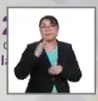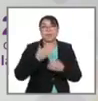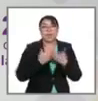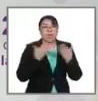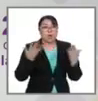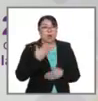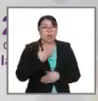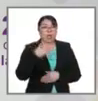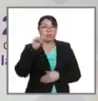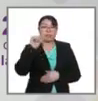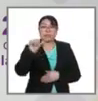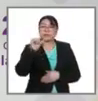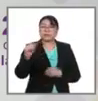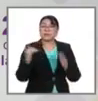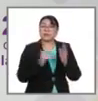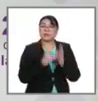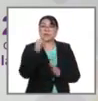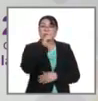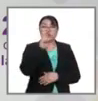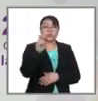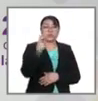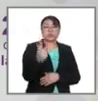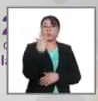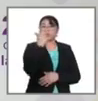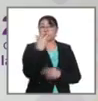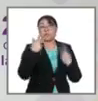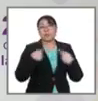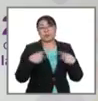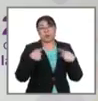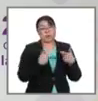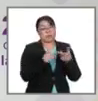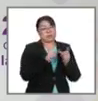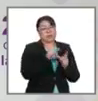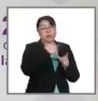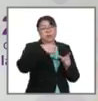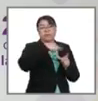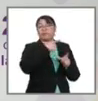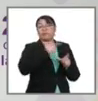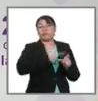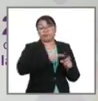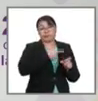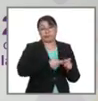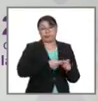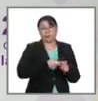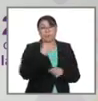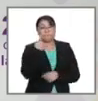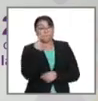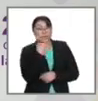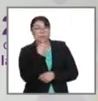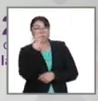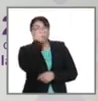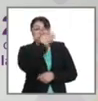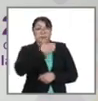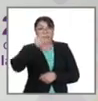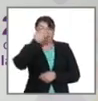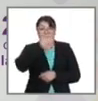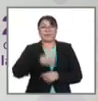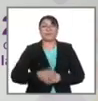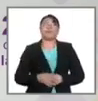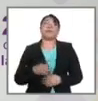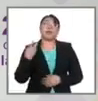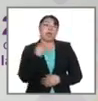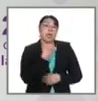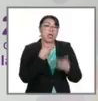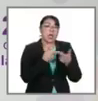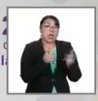acumulado de 16 mil 208 casos queremos detenernos para hacer énfasis de que este es el grupo